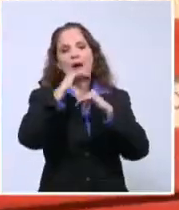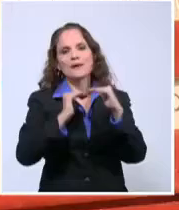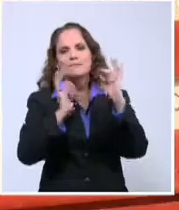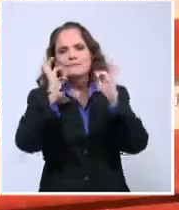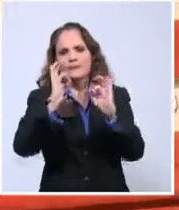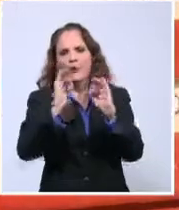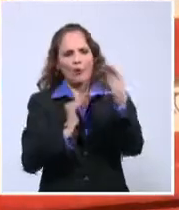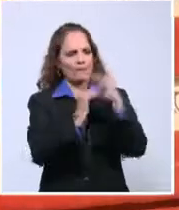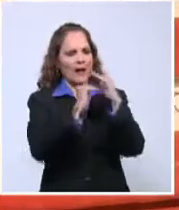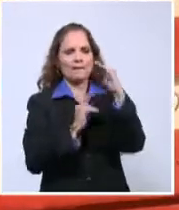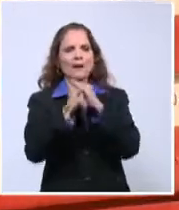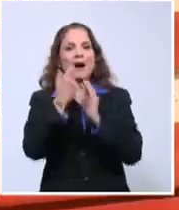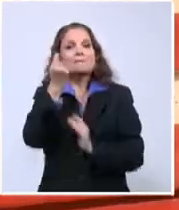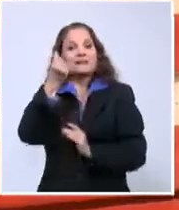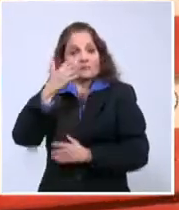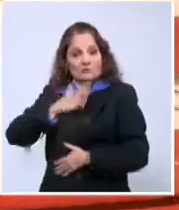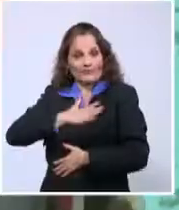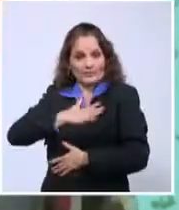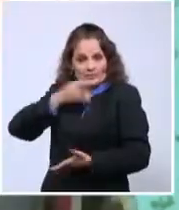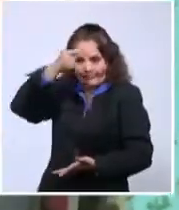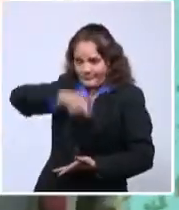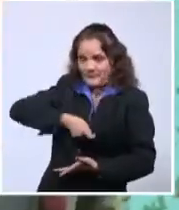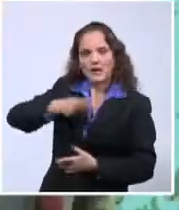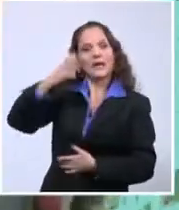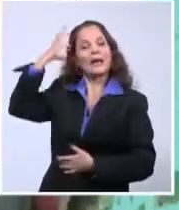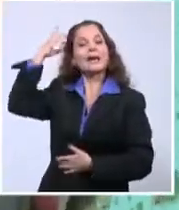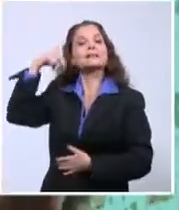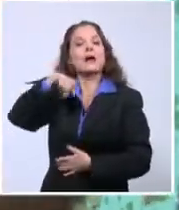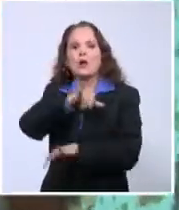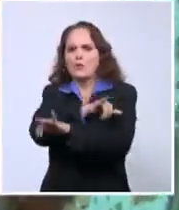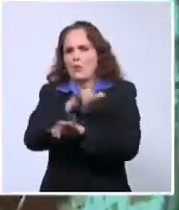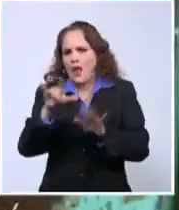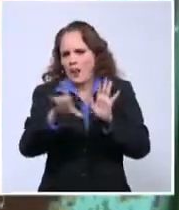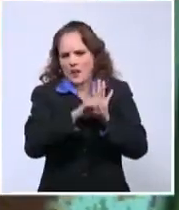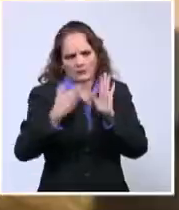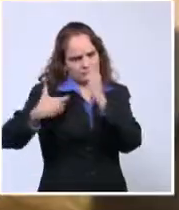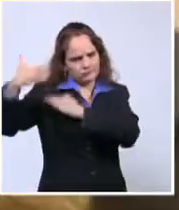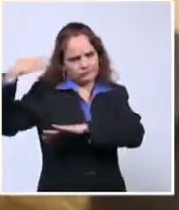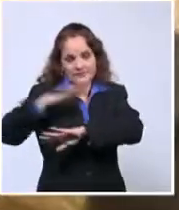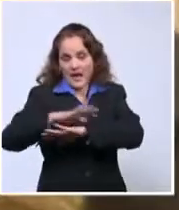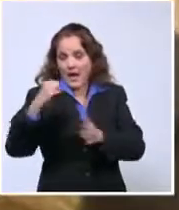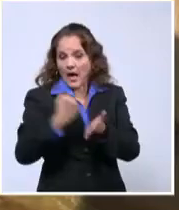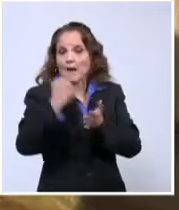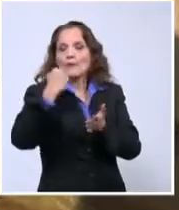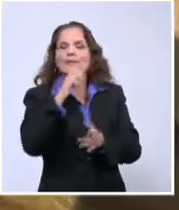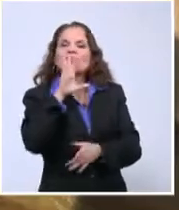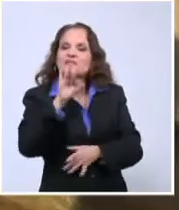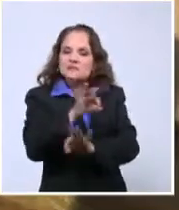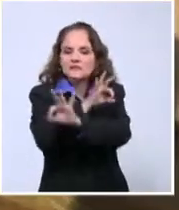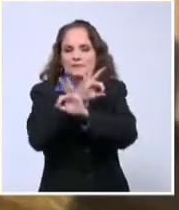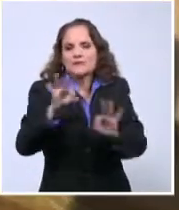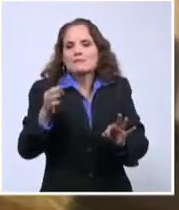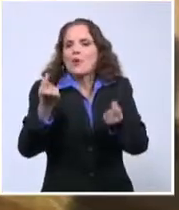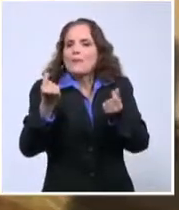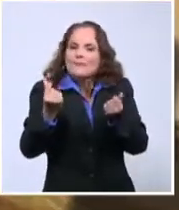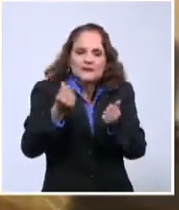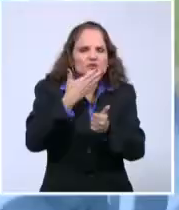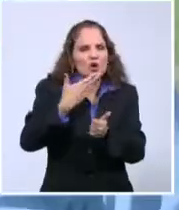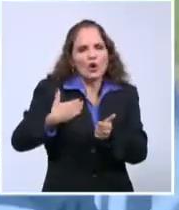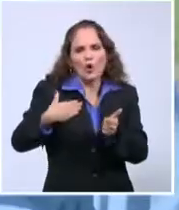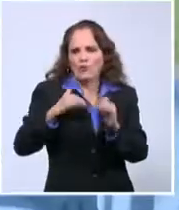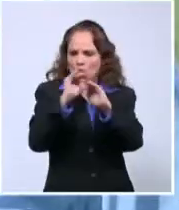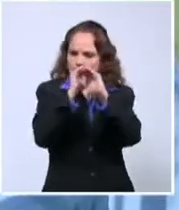y el cumplimiento del Decreto Ley 357 de 2018 de las contravenciones personales en el ejercicio de trabajo por cuenta